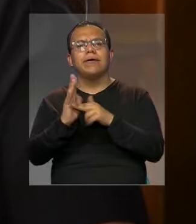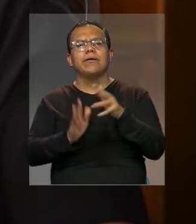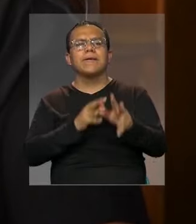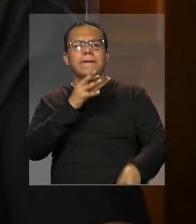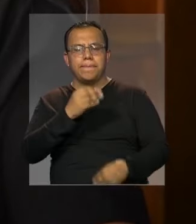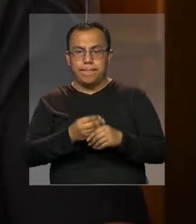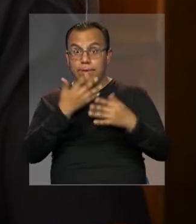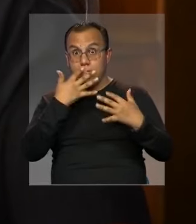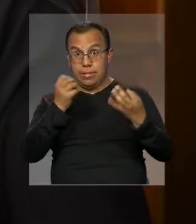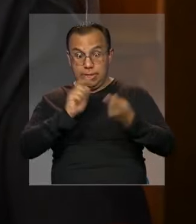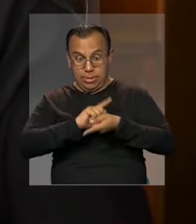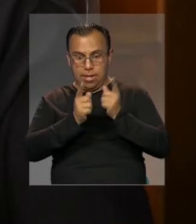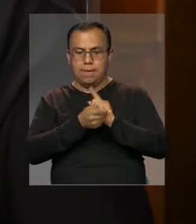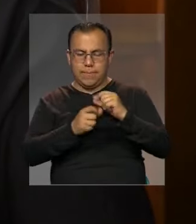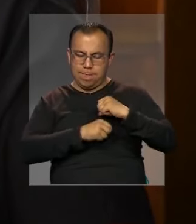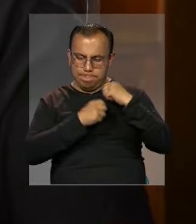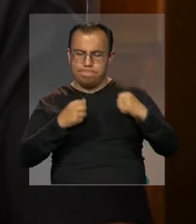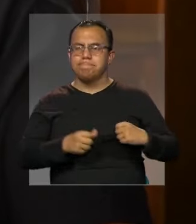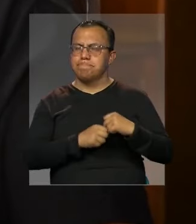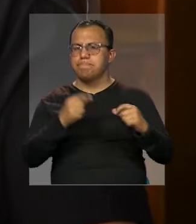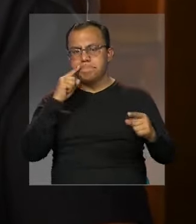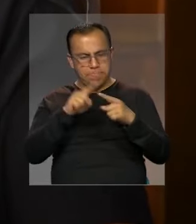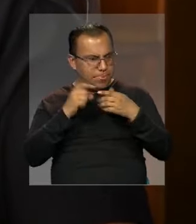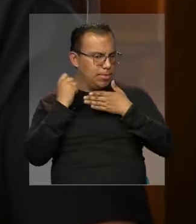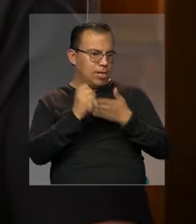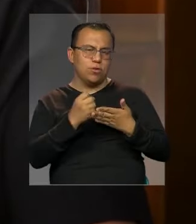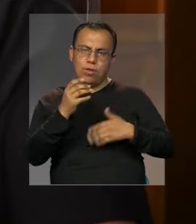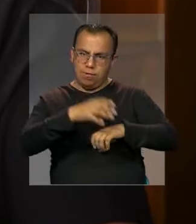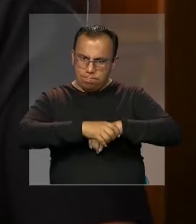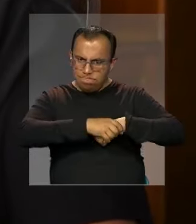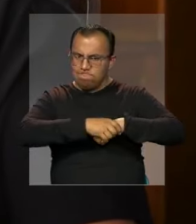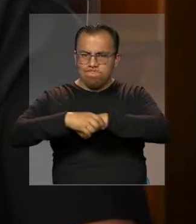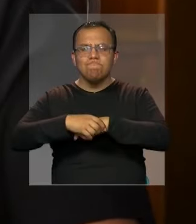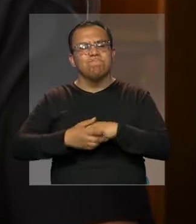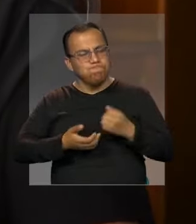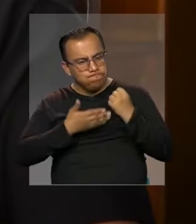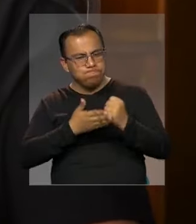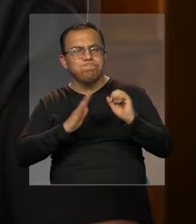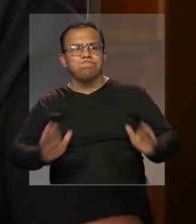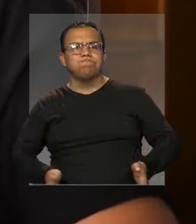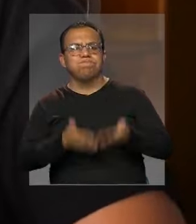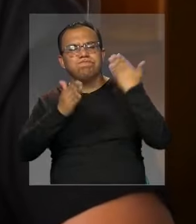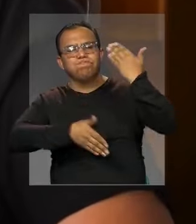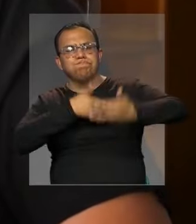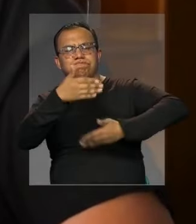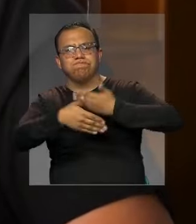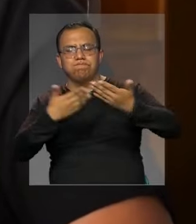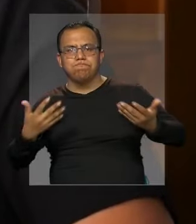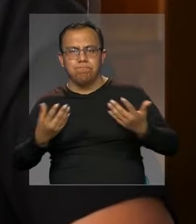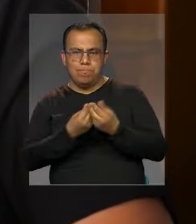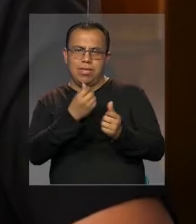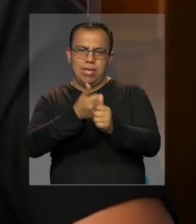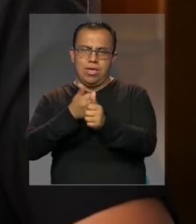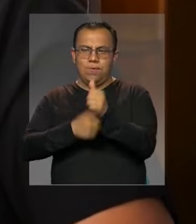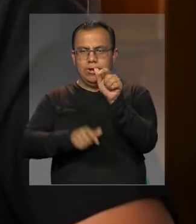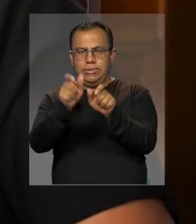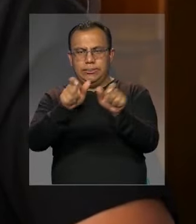realidad quieren cambiar de corazón, es sencillamente ayudarles y darles la mano y seguir adelante para poderles colaborar a cada una de las personas.